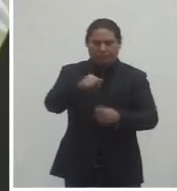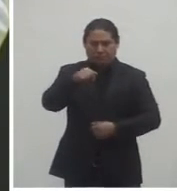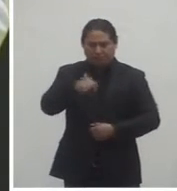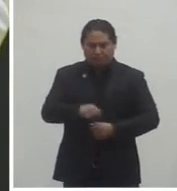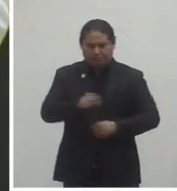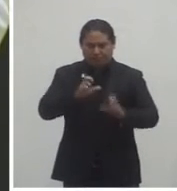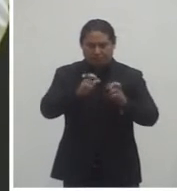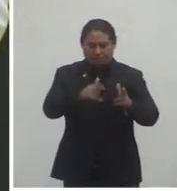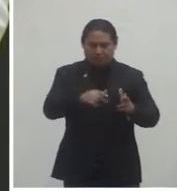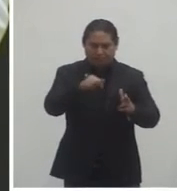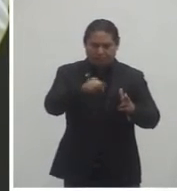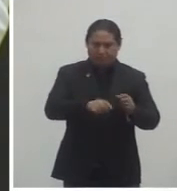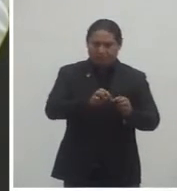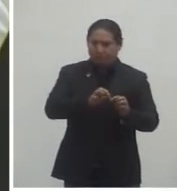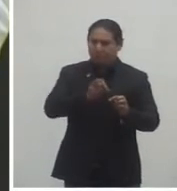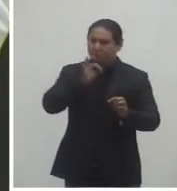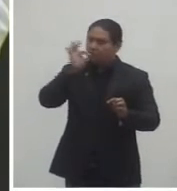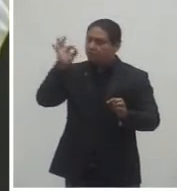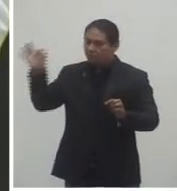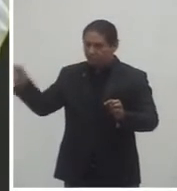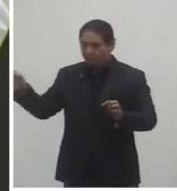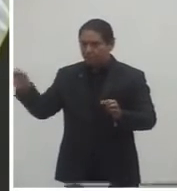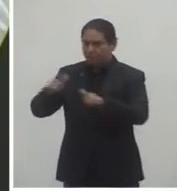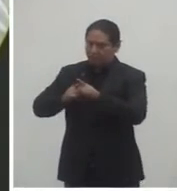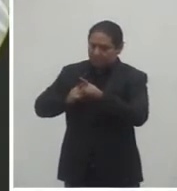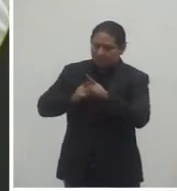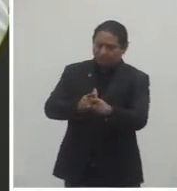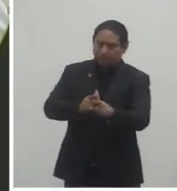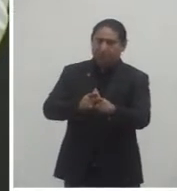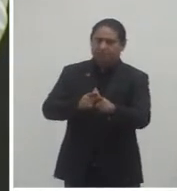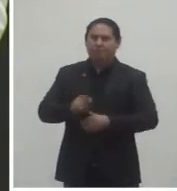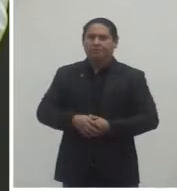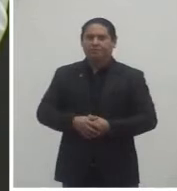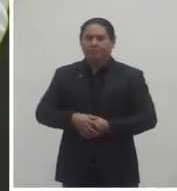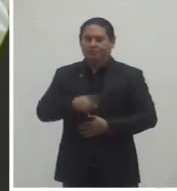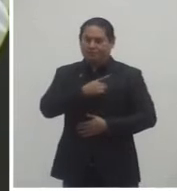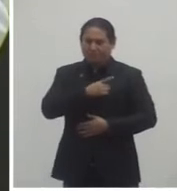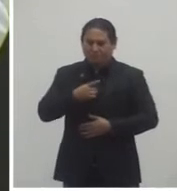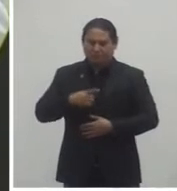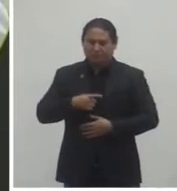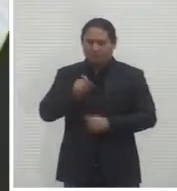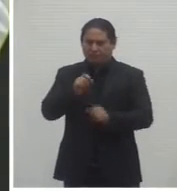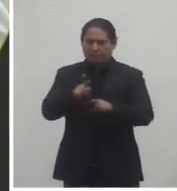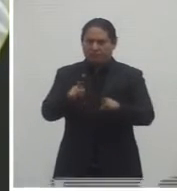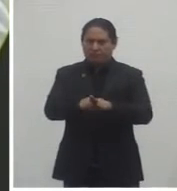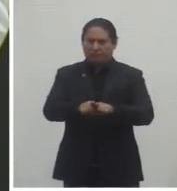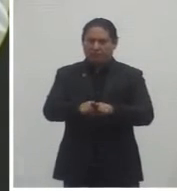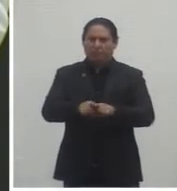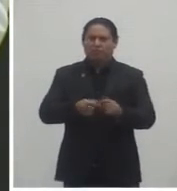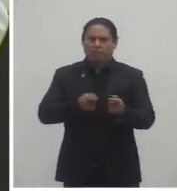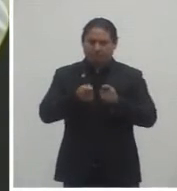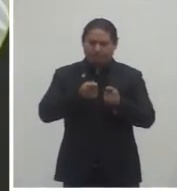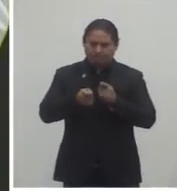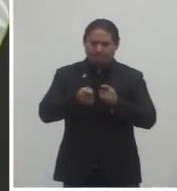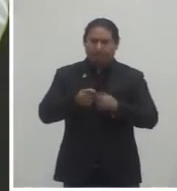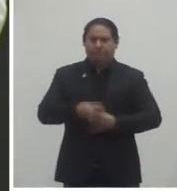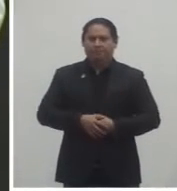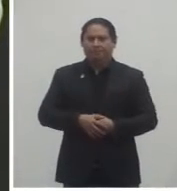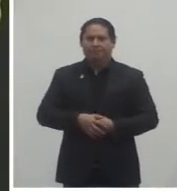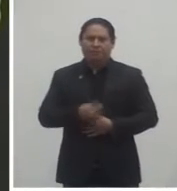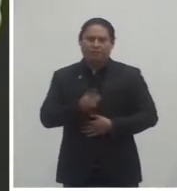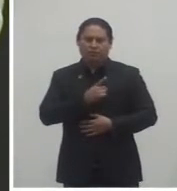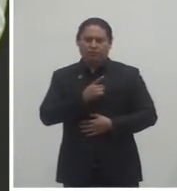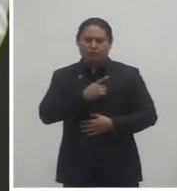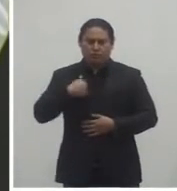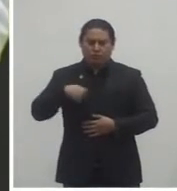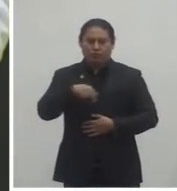aquí a que se le dé la continuidad que se debe a esa, a ese proceso legislativo. Y no solo